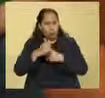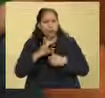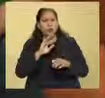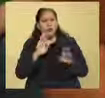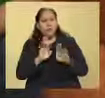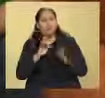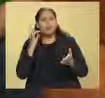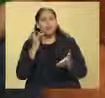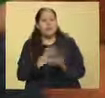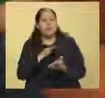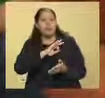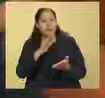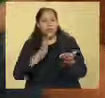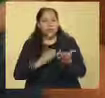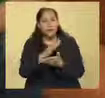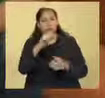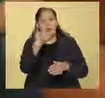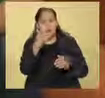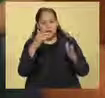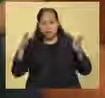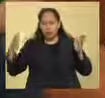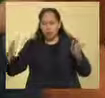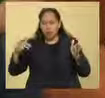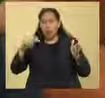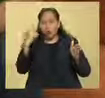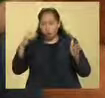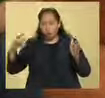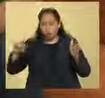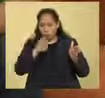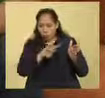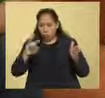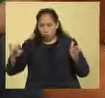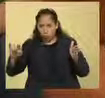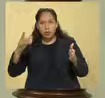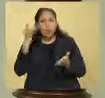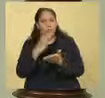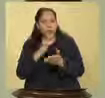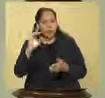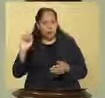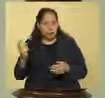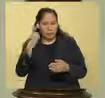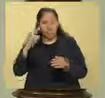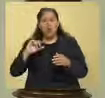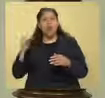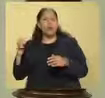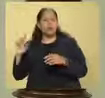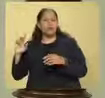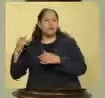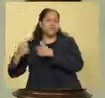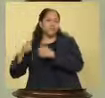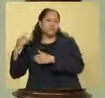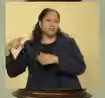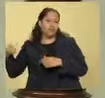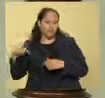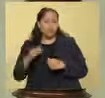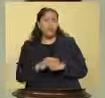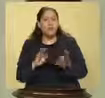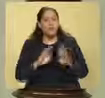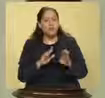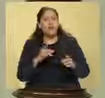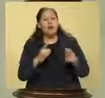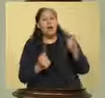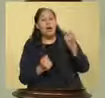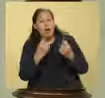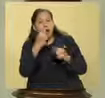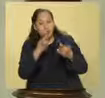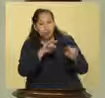a 2 personas y puede ver el mal ahora que dentro de esos treinta y tantos coches se le